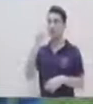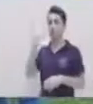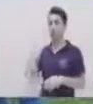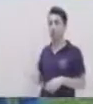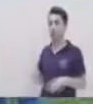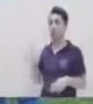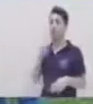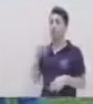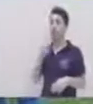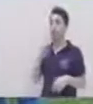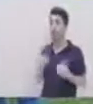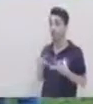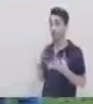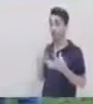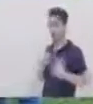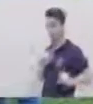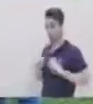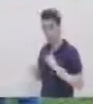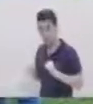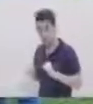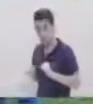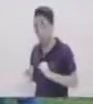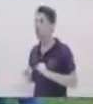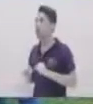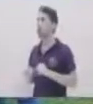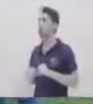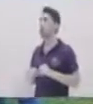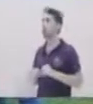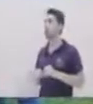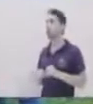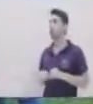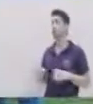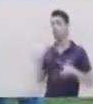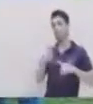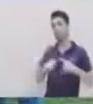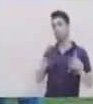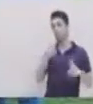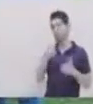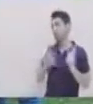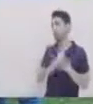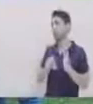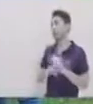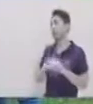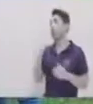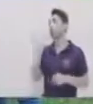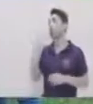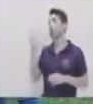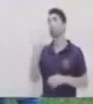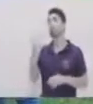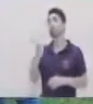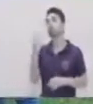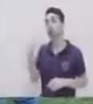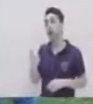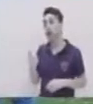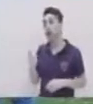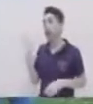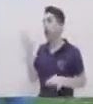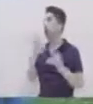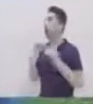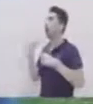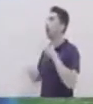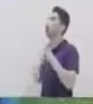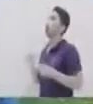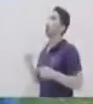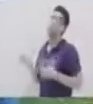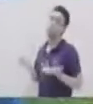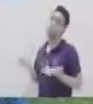acciones. Ahora, si solo decimos gustar, correr, ¿de verdad está transmitiendo una acción? No, tendría que estar conjugado